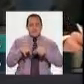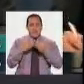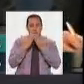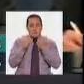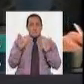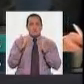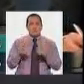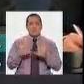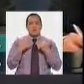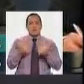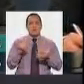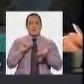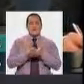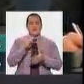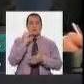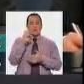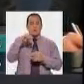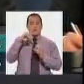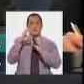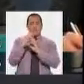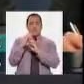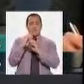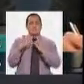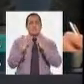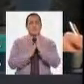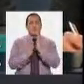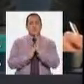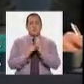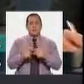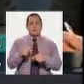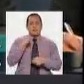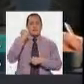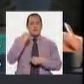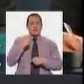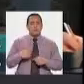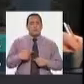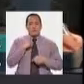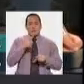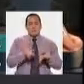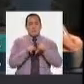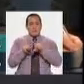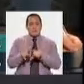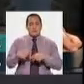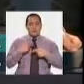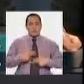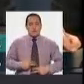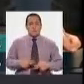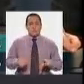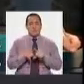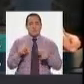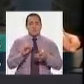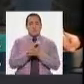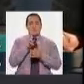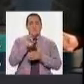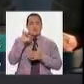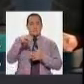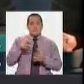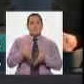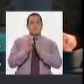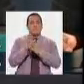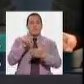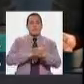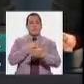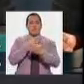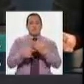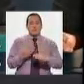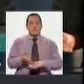abriendo de que las ONG o los defensores de los derechos humanos, por este caso Chavín de Huántar, puedan pedir la anulación de las sentencias